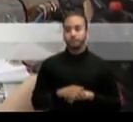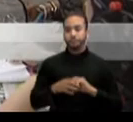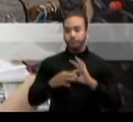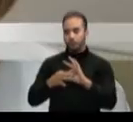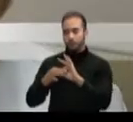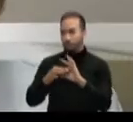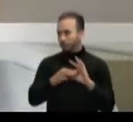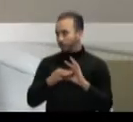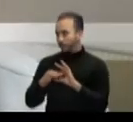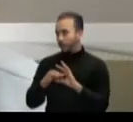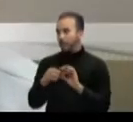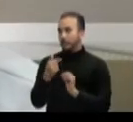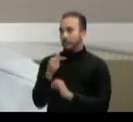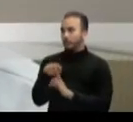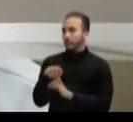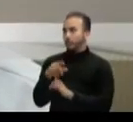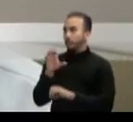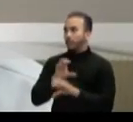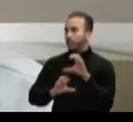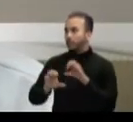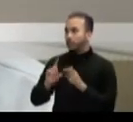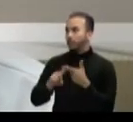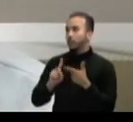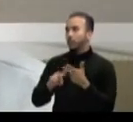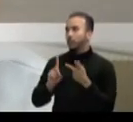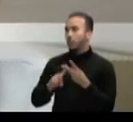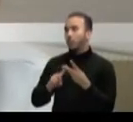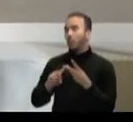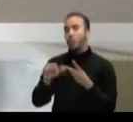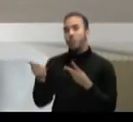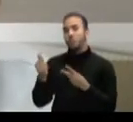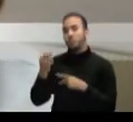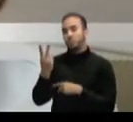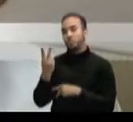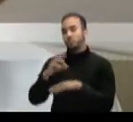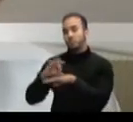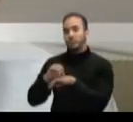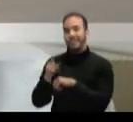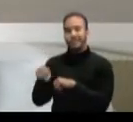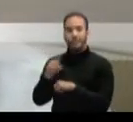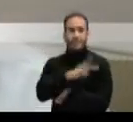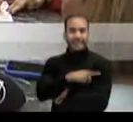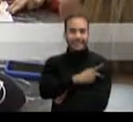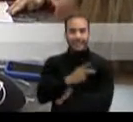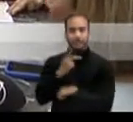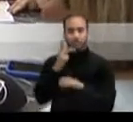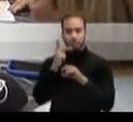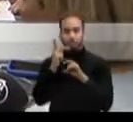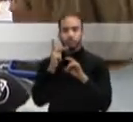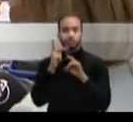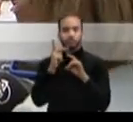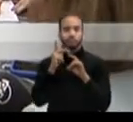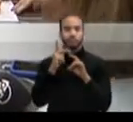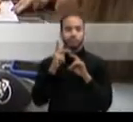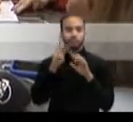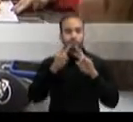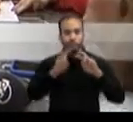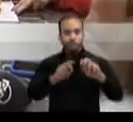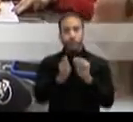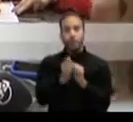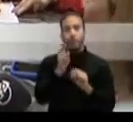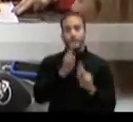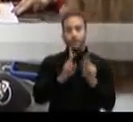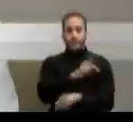GB Sciences, quienes podrían proveer los medicamentos y hacer estudios con pacientes boricuas. La nueva disposición de salud también tiene